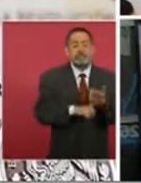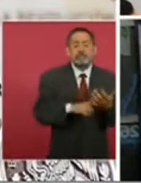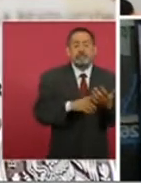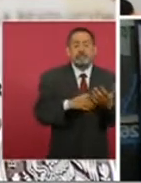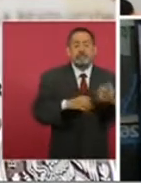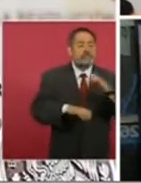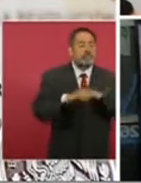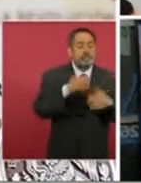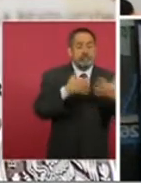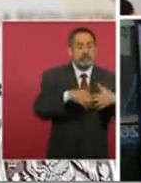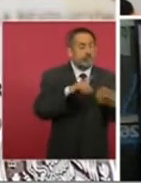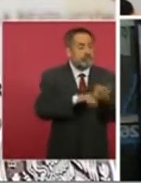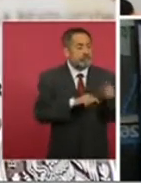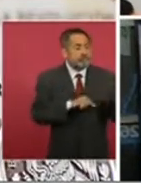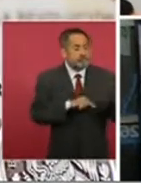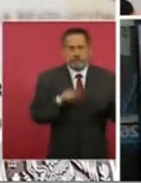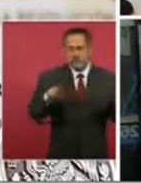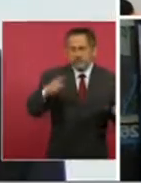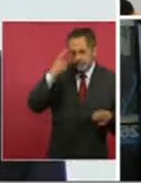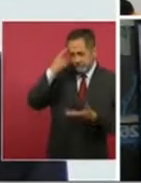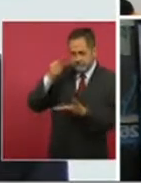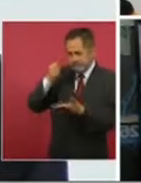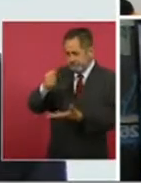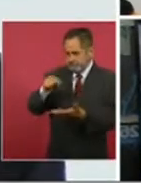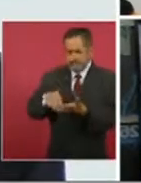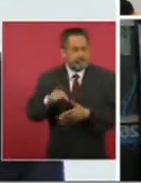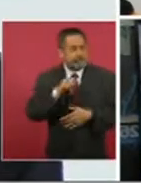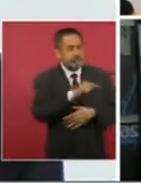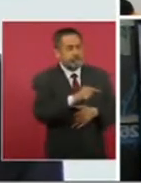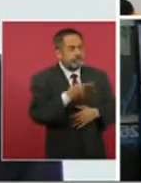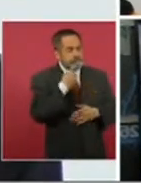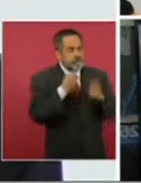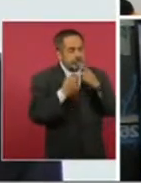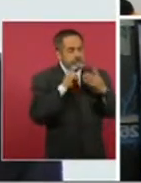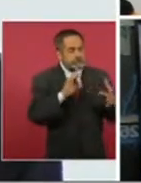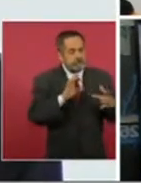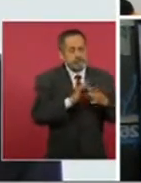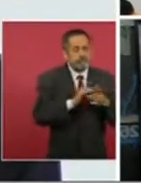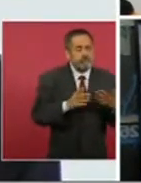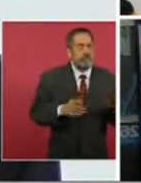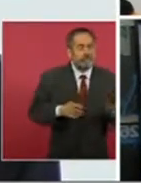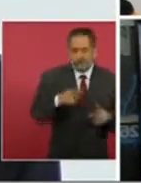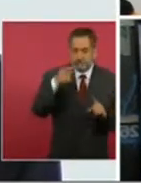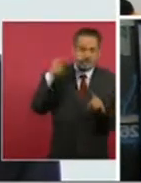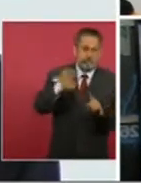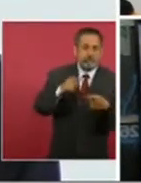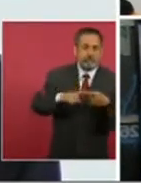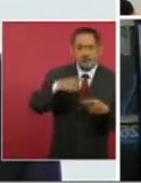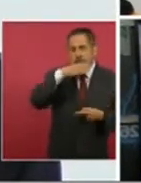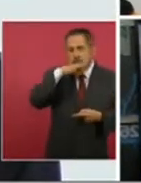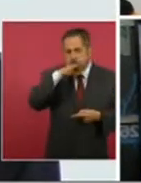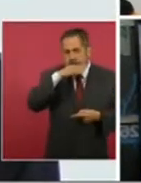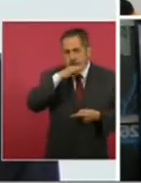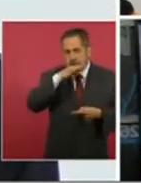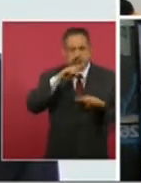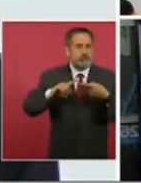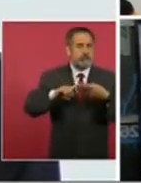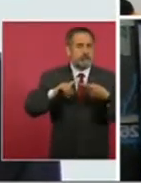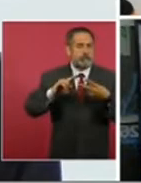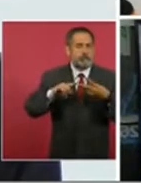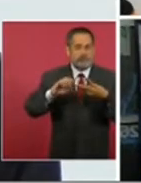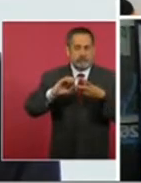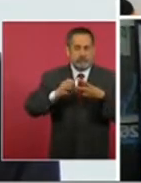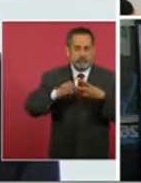pues para que podamos obtener, porque hoy ya no importa si es local, antes decíamos consume lo local, de verdad, hoy ya no, doctor, local o si es